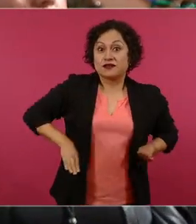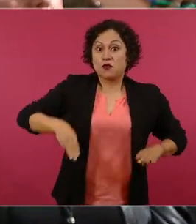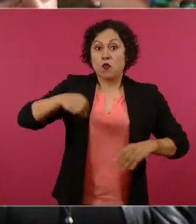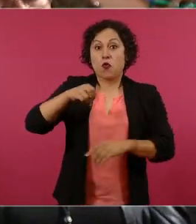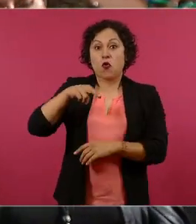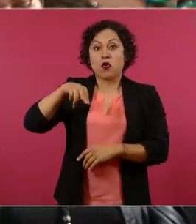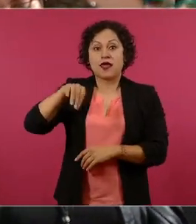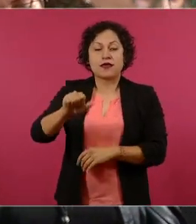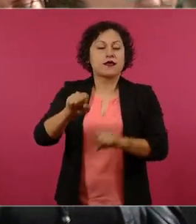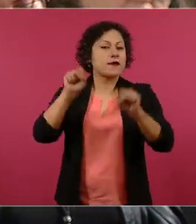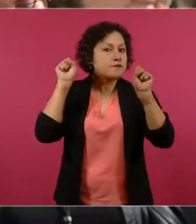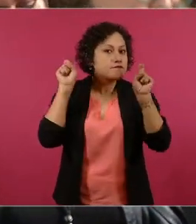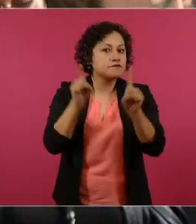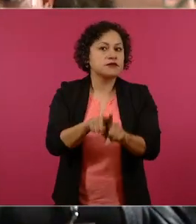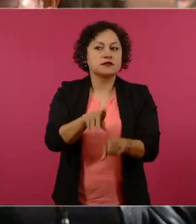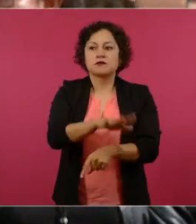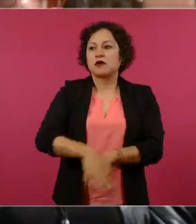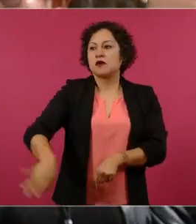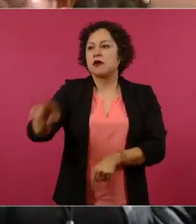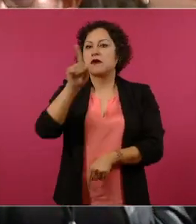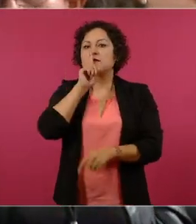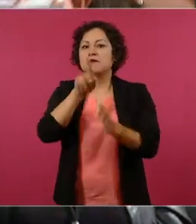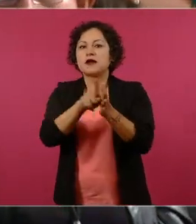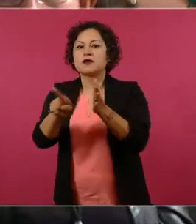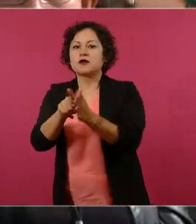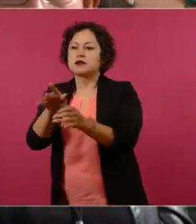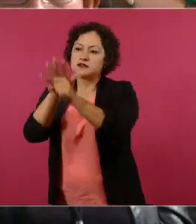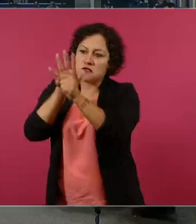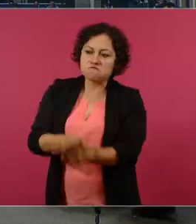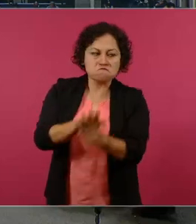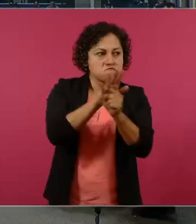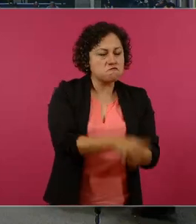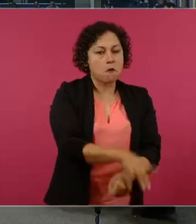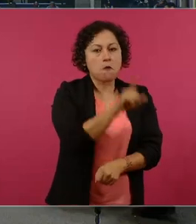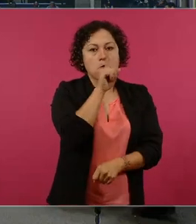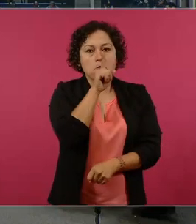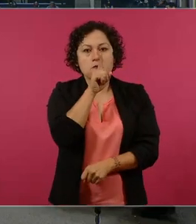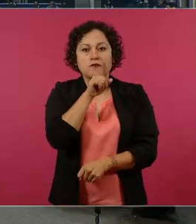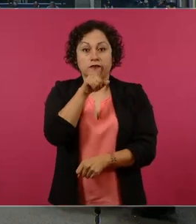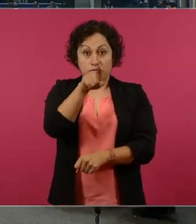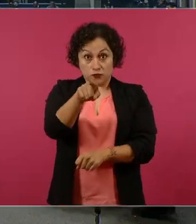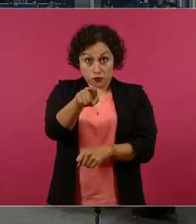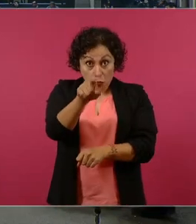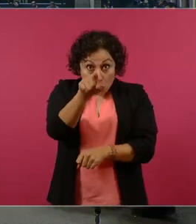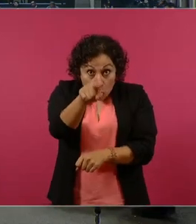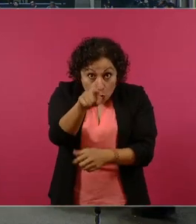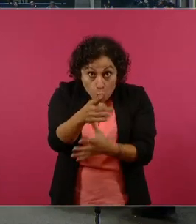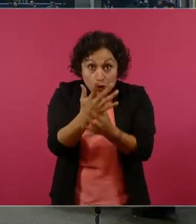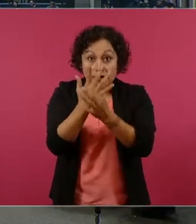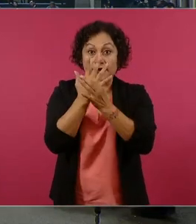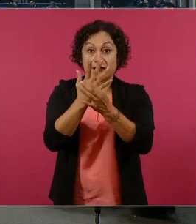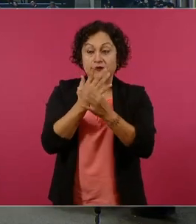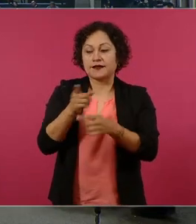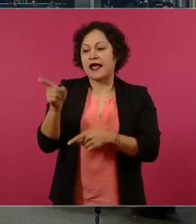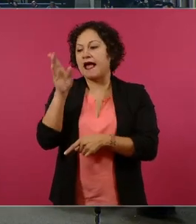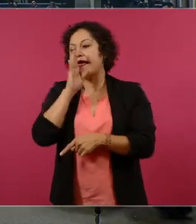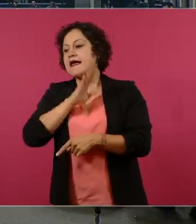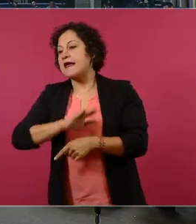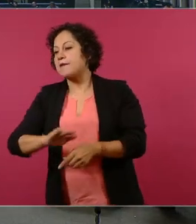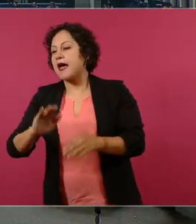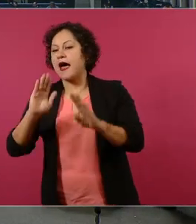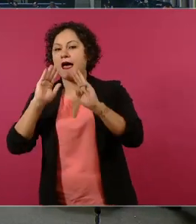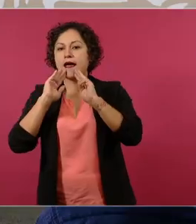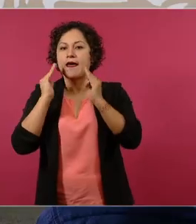prensa Nadie puede hablar esos que usted dice mira cómo esto se se se amafi Aron y aceptaron